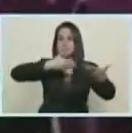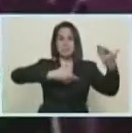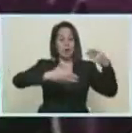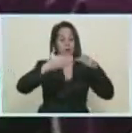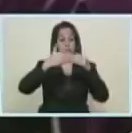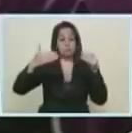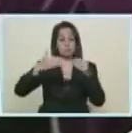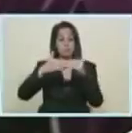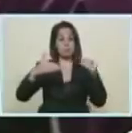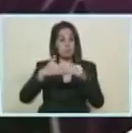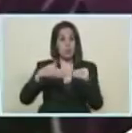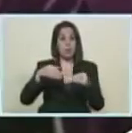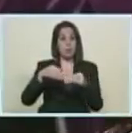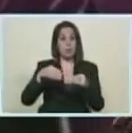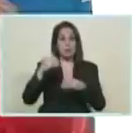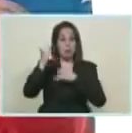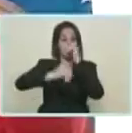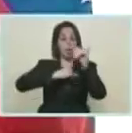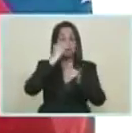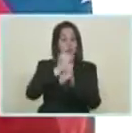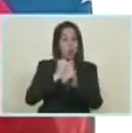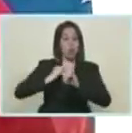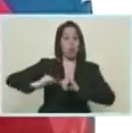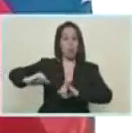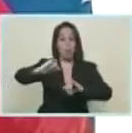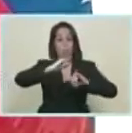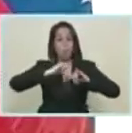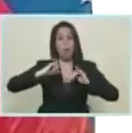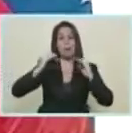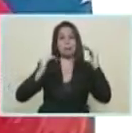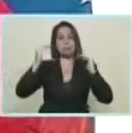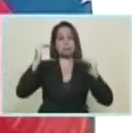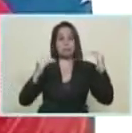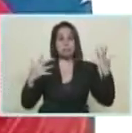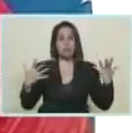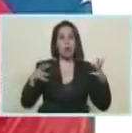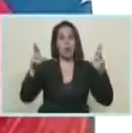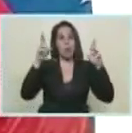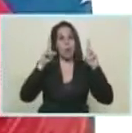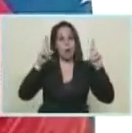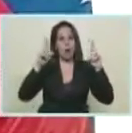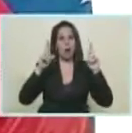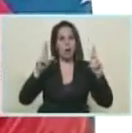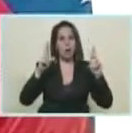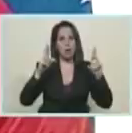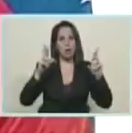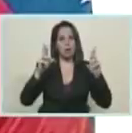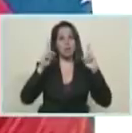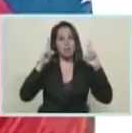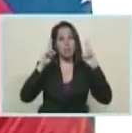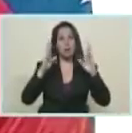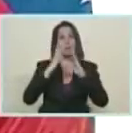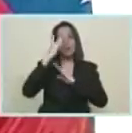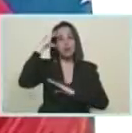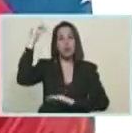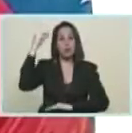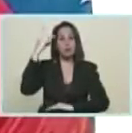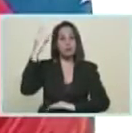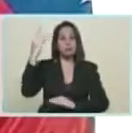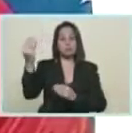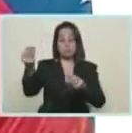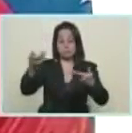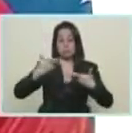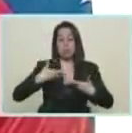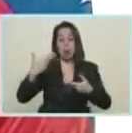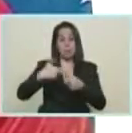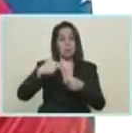internacional que equiparen, equilibren y ojalá, con el favor de Dios, superen los ingresos